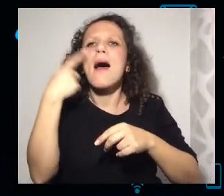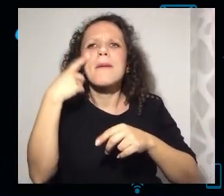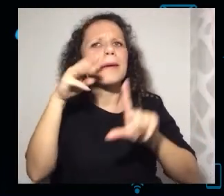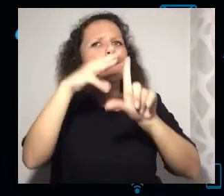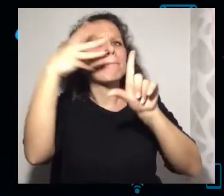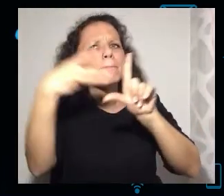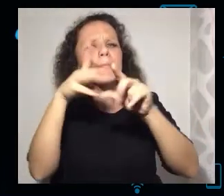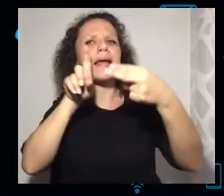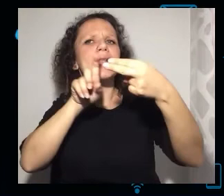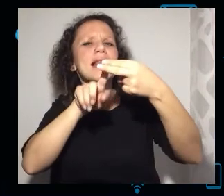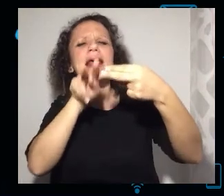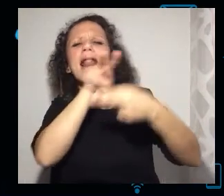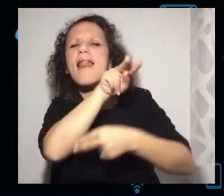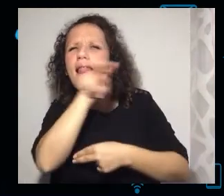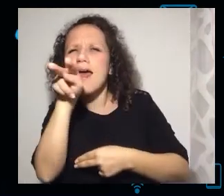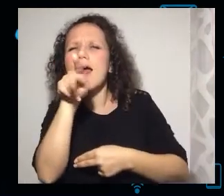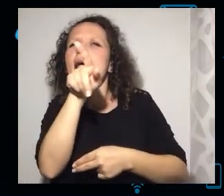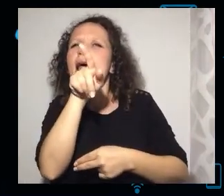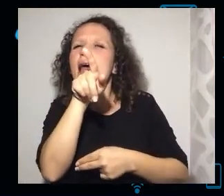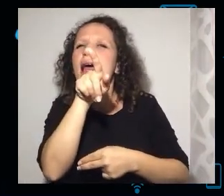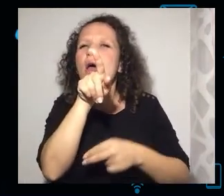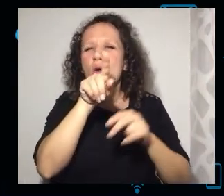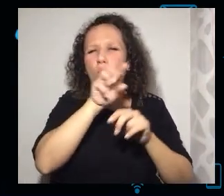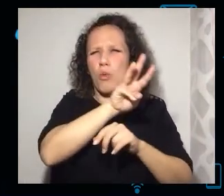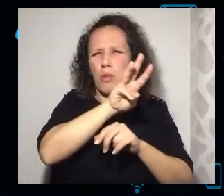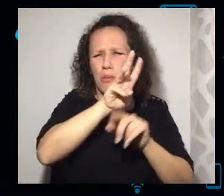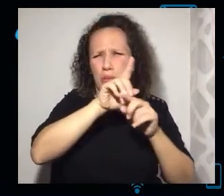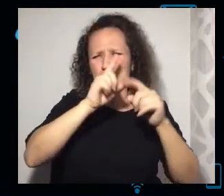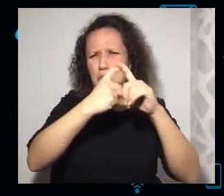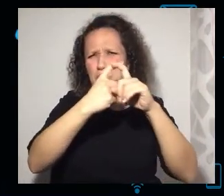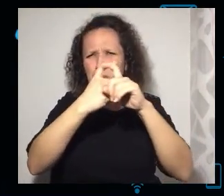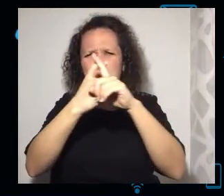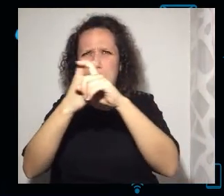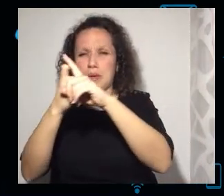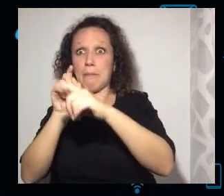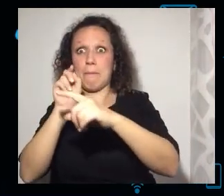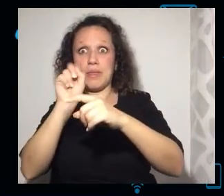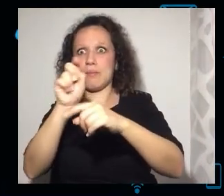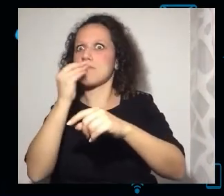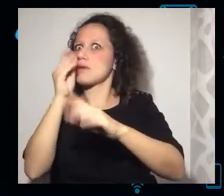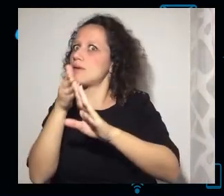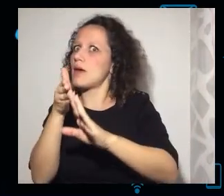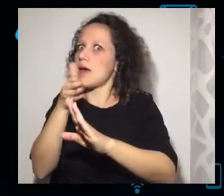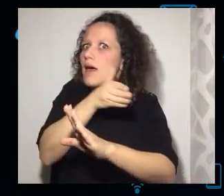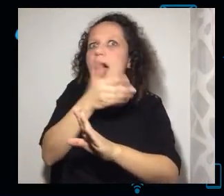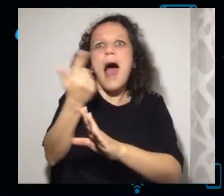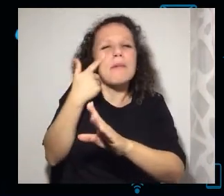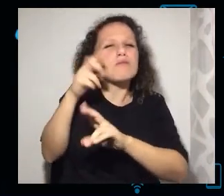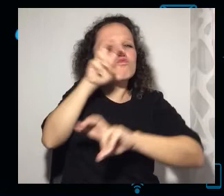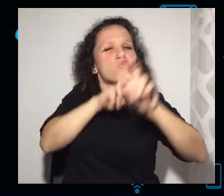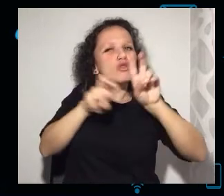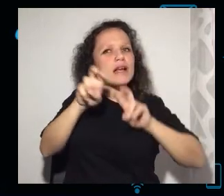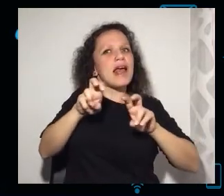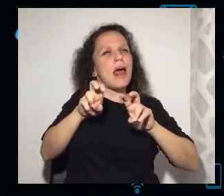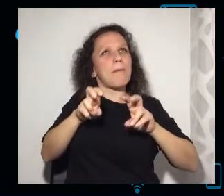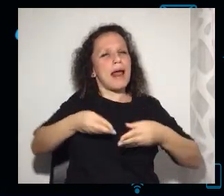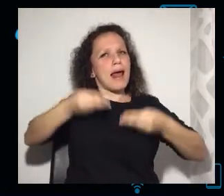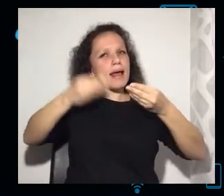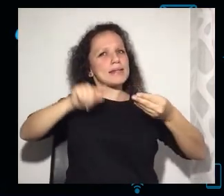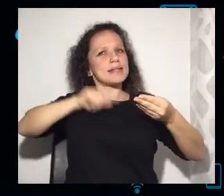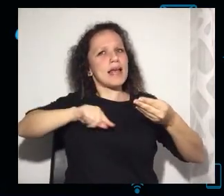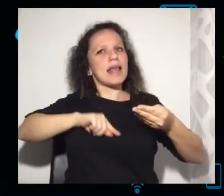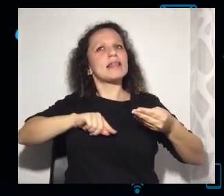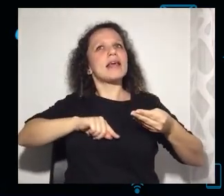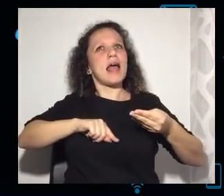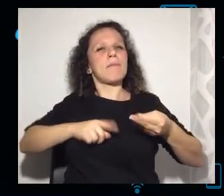si la dirección del link es una dirección muy complicada igual antes de explicar directamente hacer alguna búsqueda en para saber si